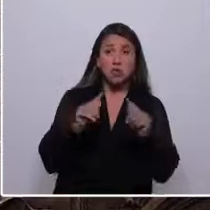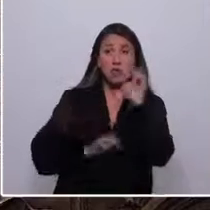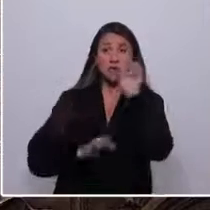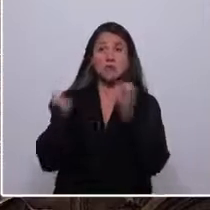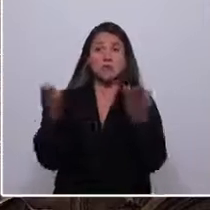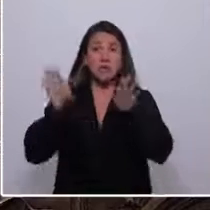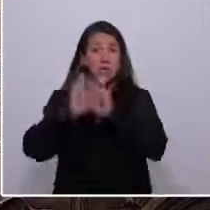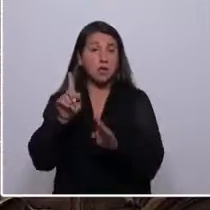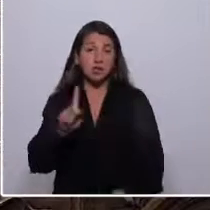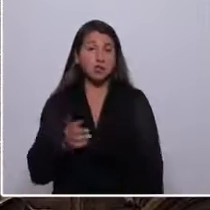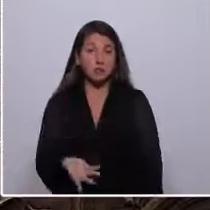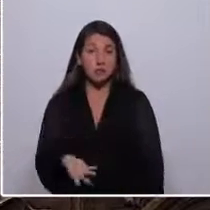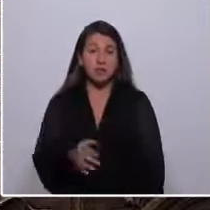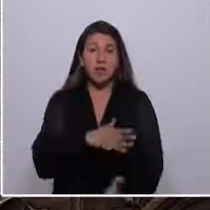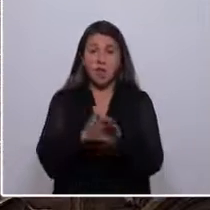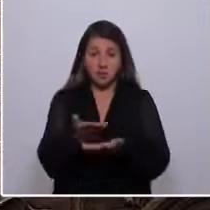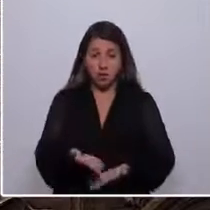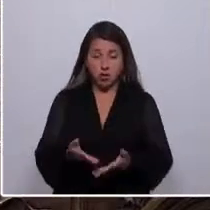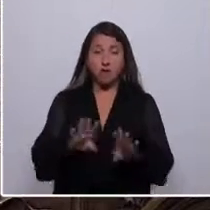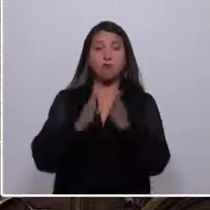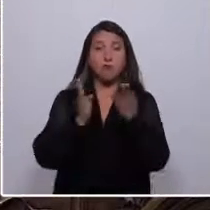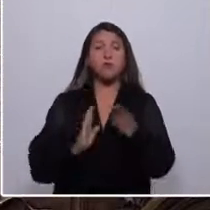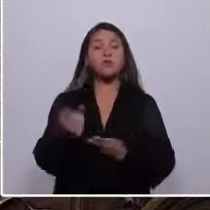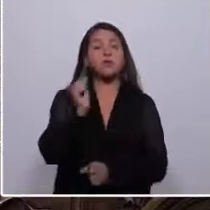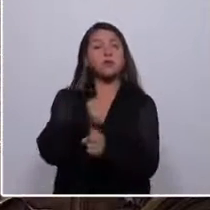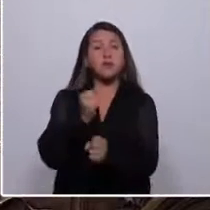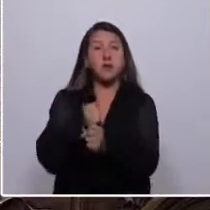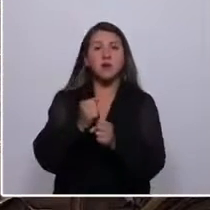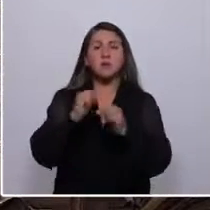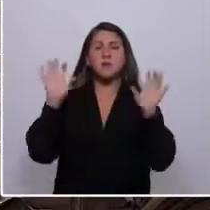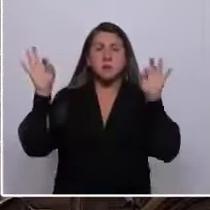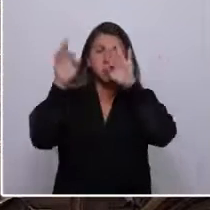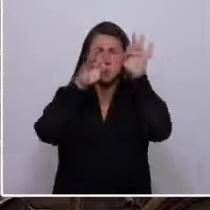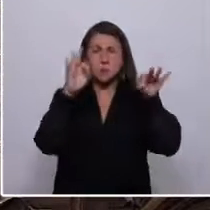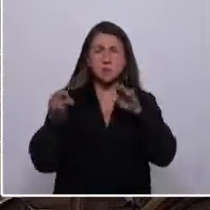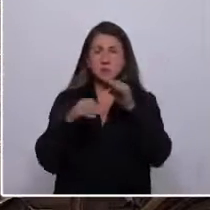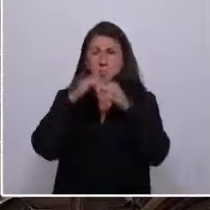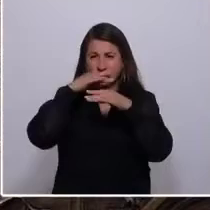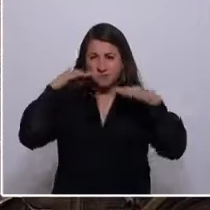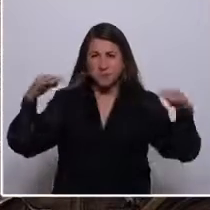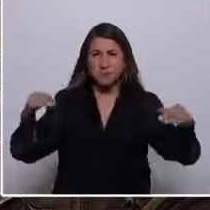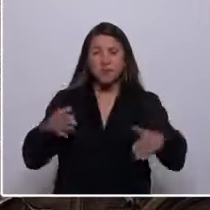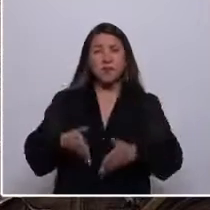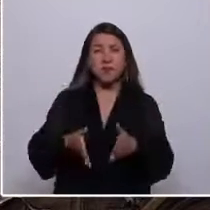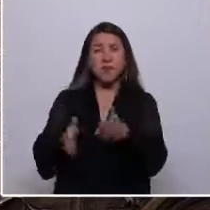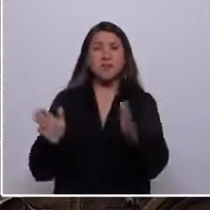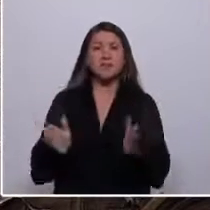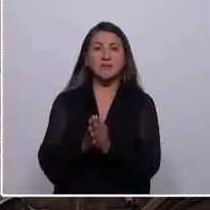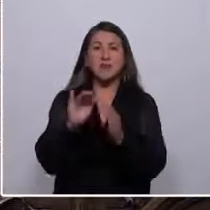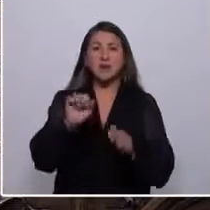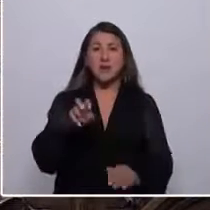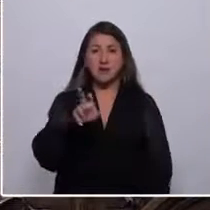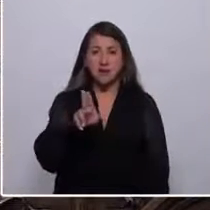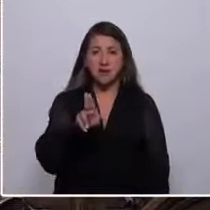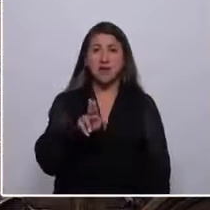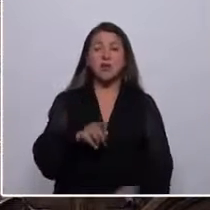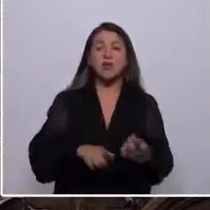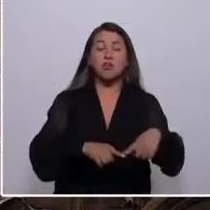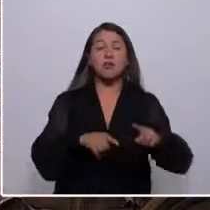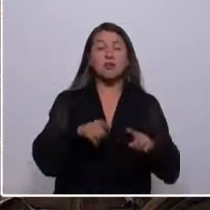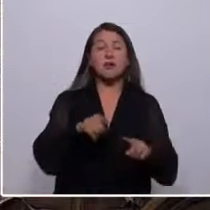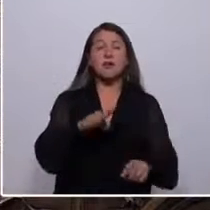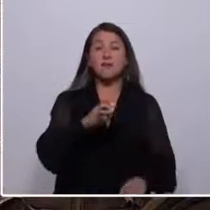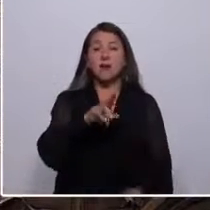cerrada. No, a la fecha la planta sigue funcionando y llenando de moscas y pestilencia en las calles de San Javier. En Parral, donde yo vivo,